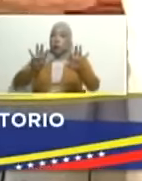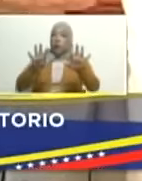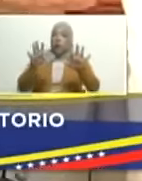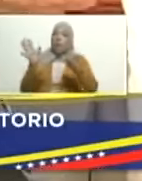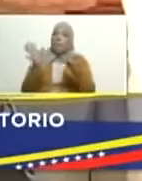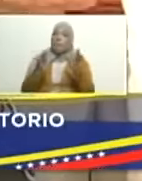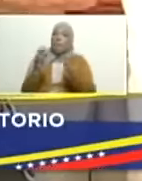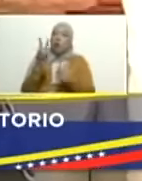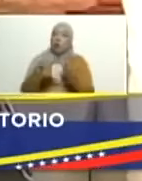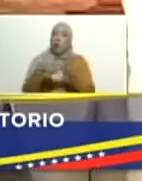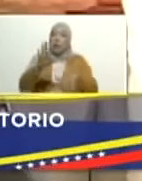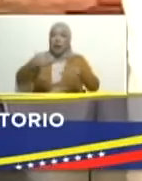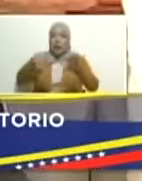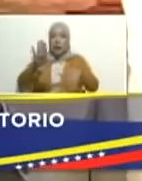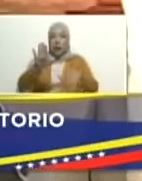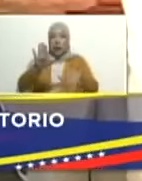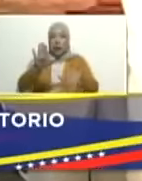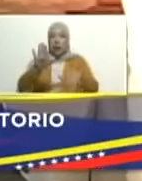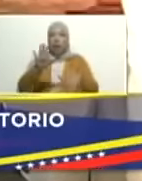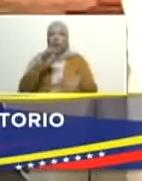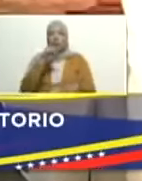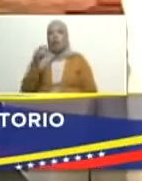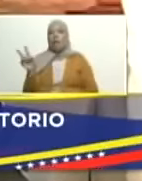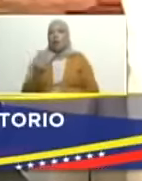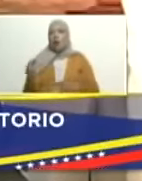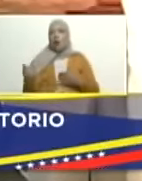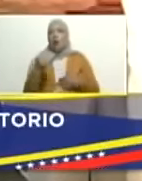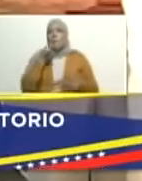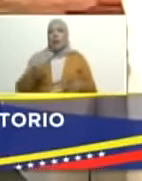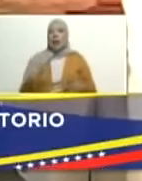del año 2015, declarando a Venezuela